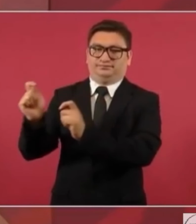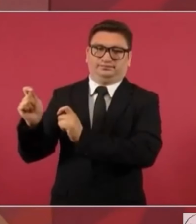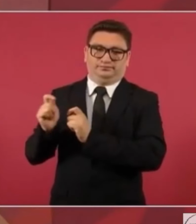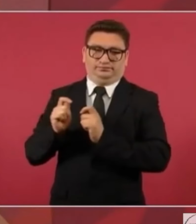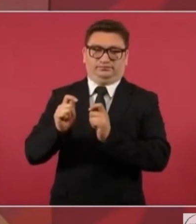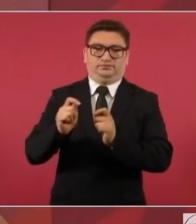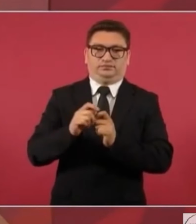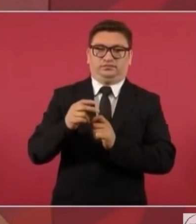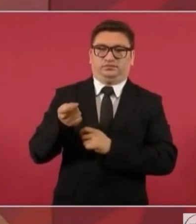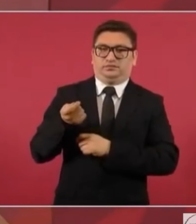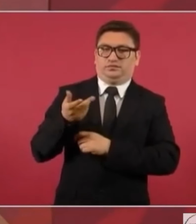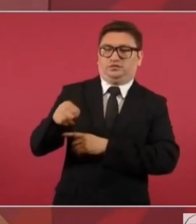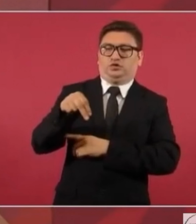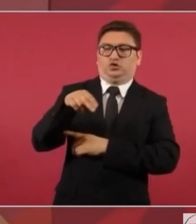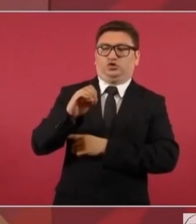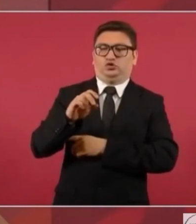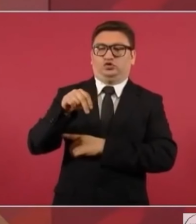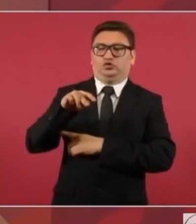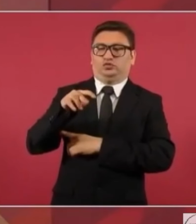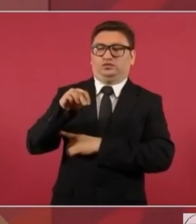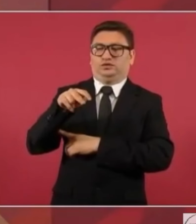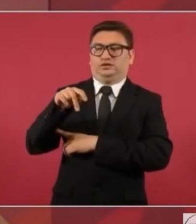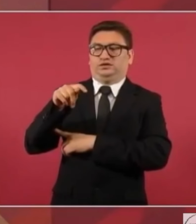llamadas no nominativas.